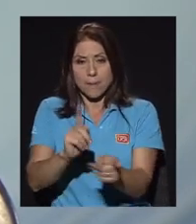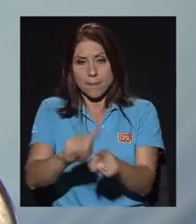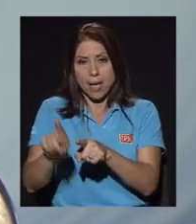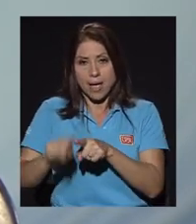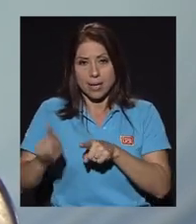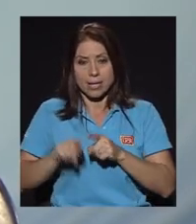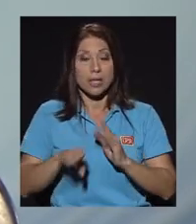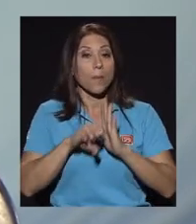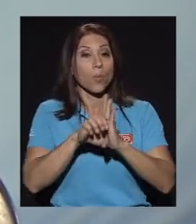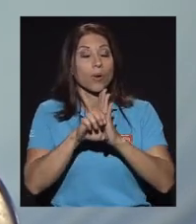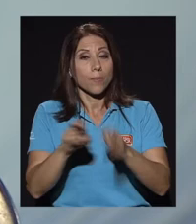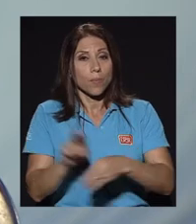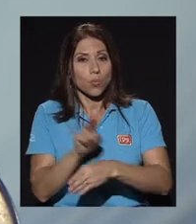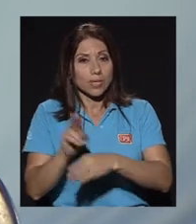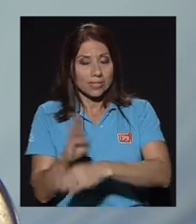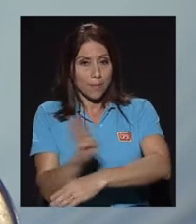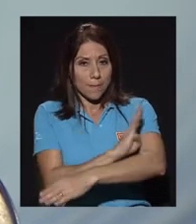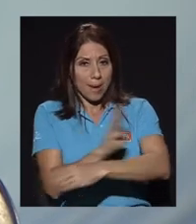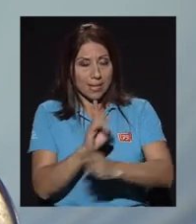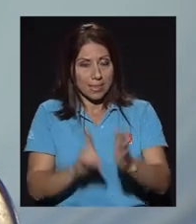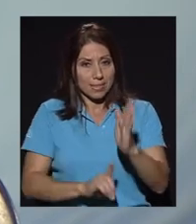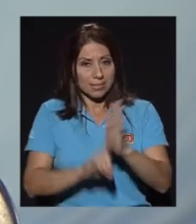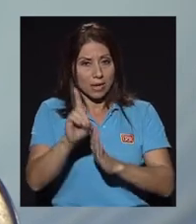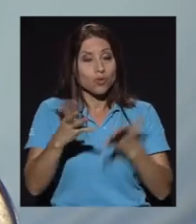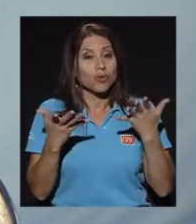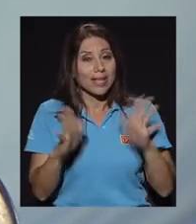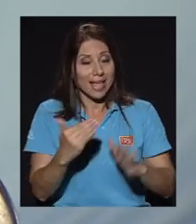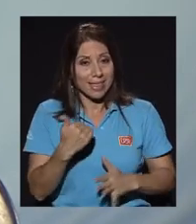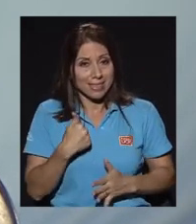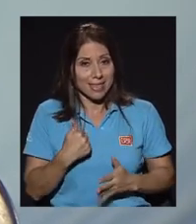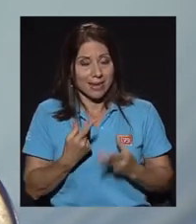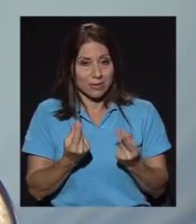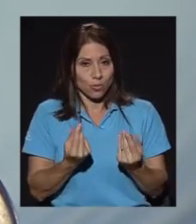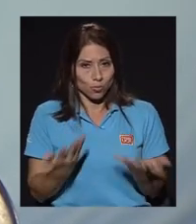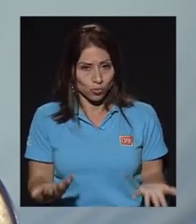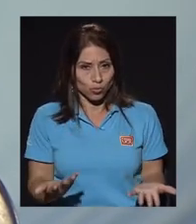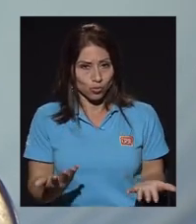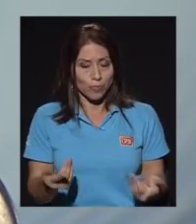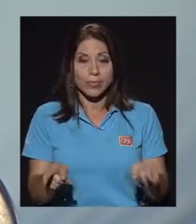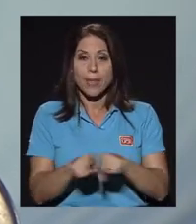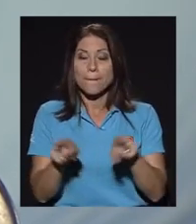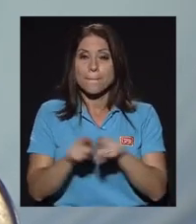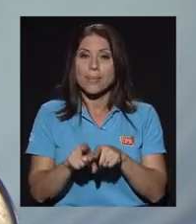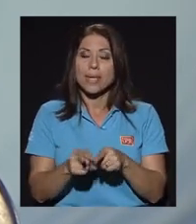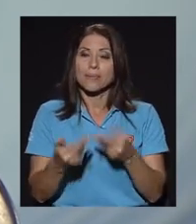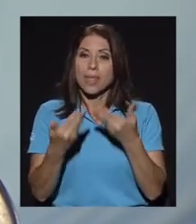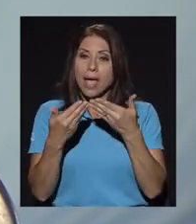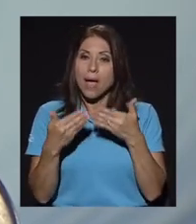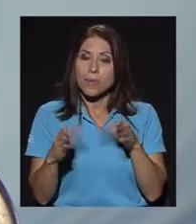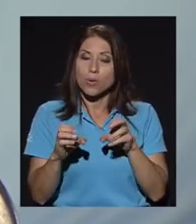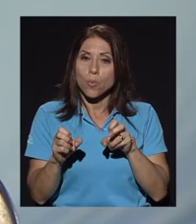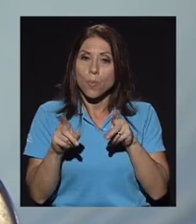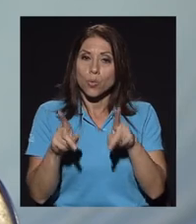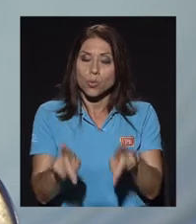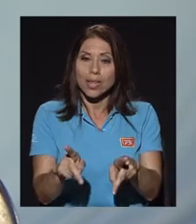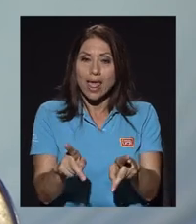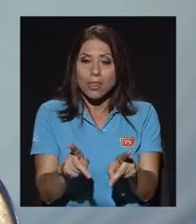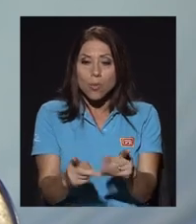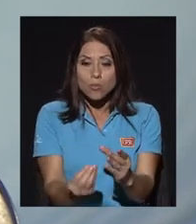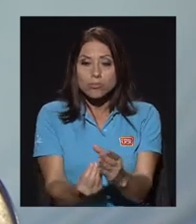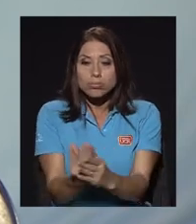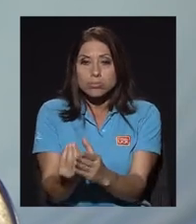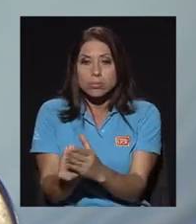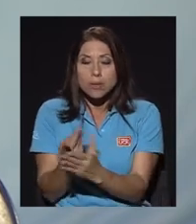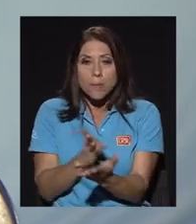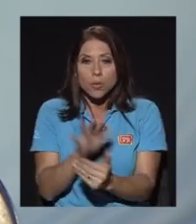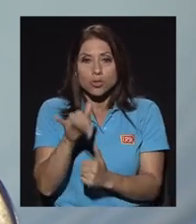la utilización de la banca del desarrollo, que ya cuenta con recursos, la generación de una incubadora de proyectos que